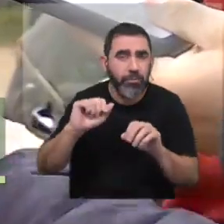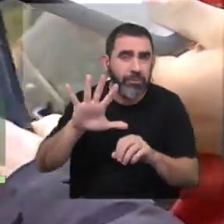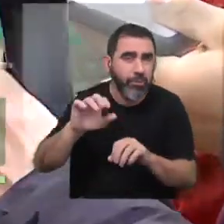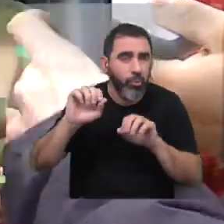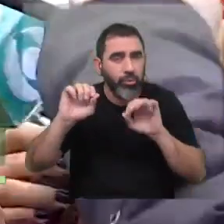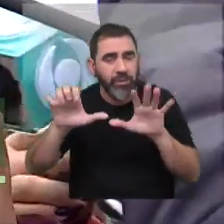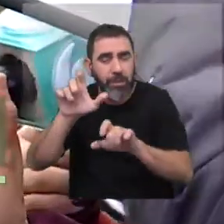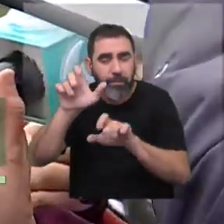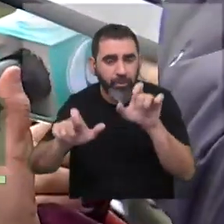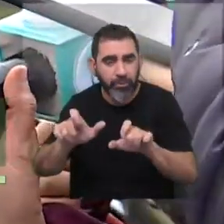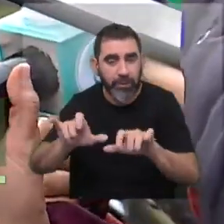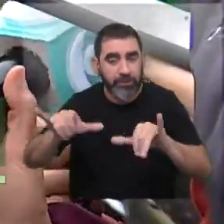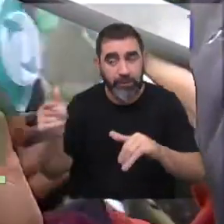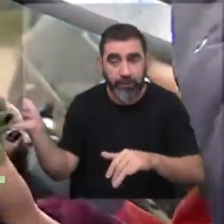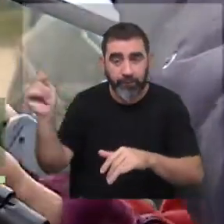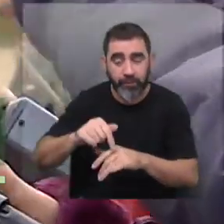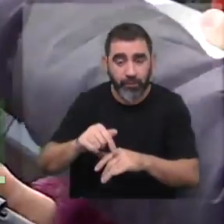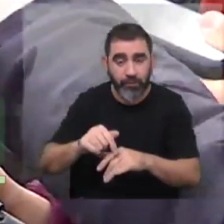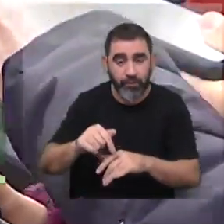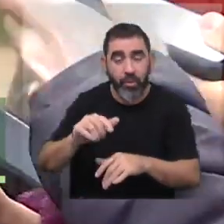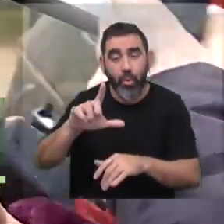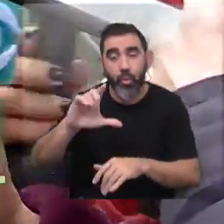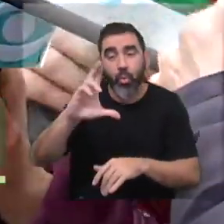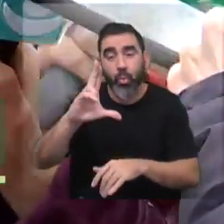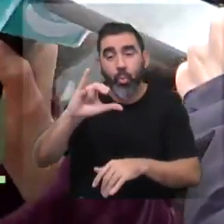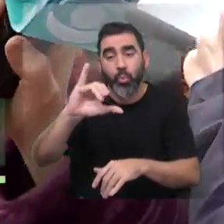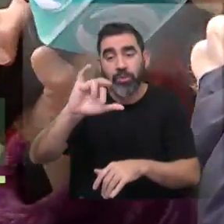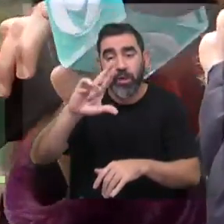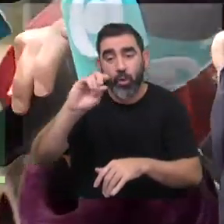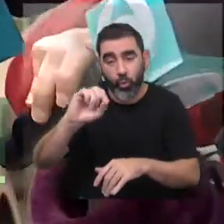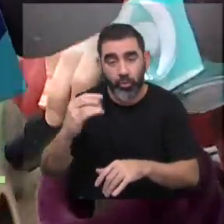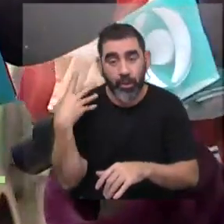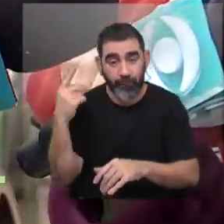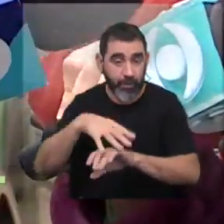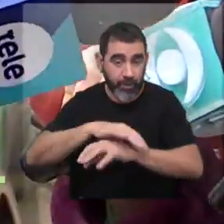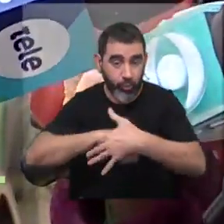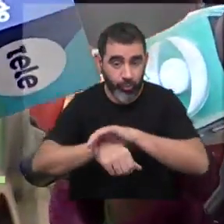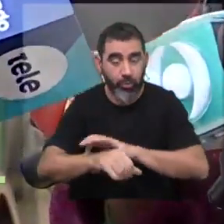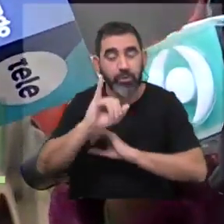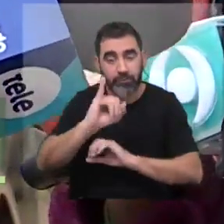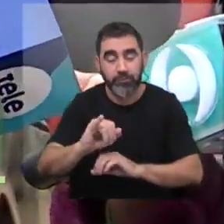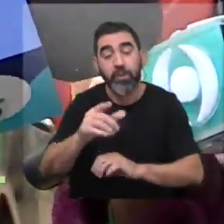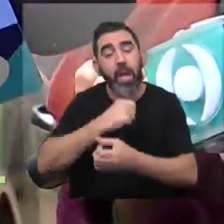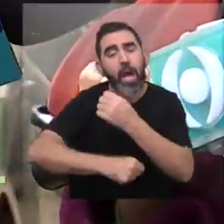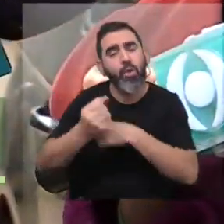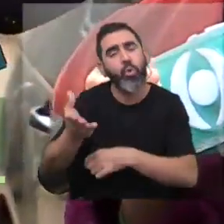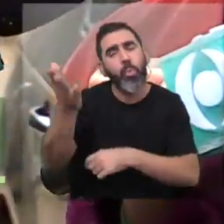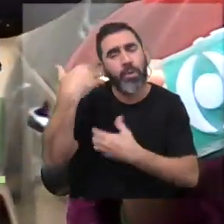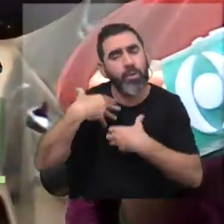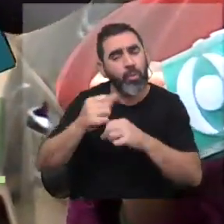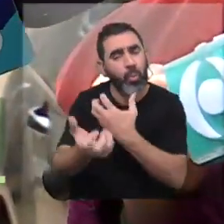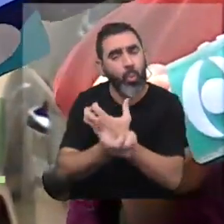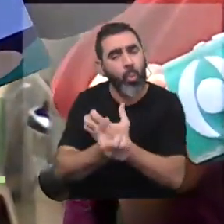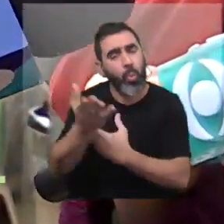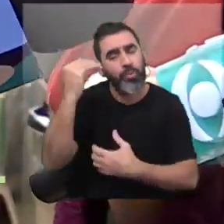seis Lu ya se hecho presente realizado el año pasado cuando se encontró San jurjo